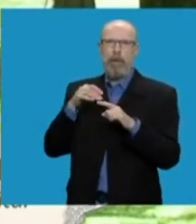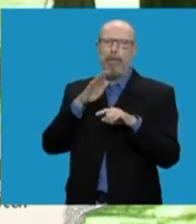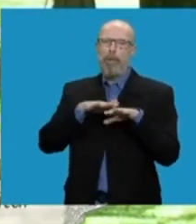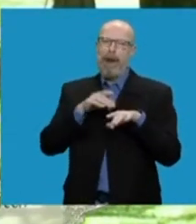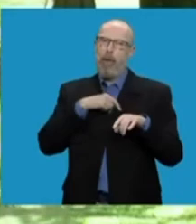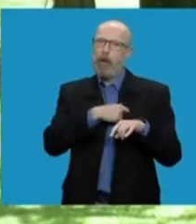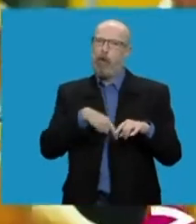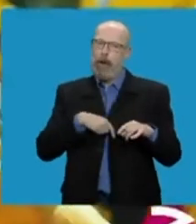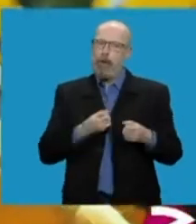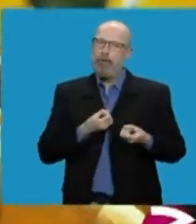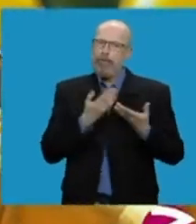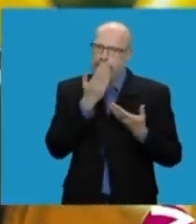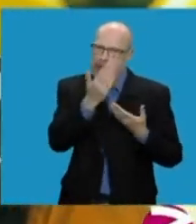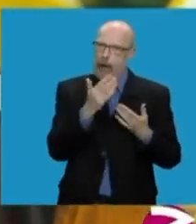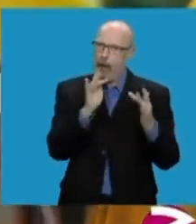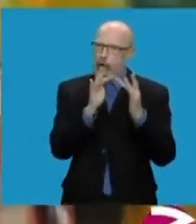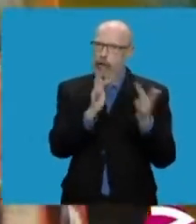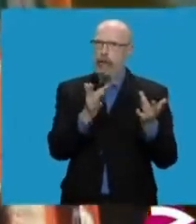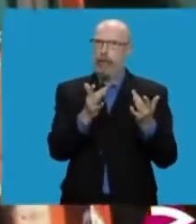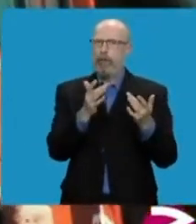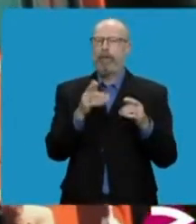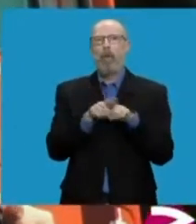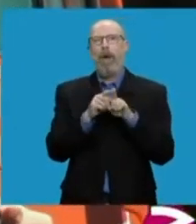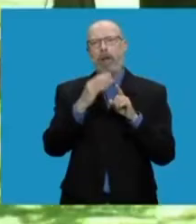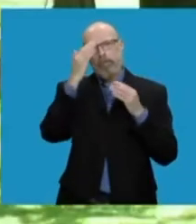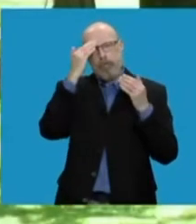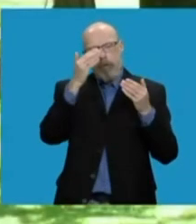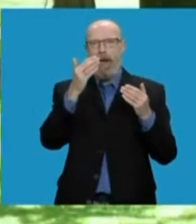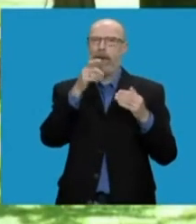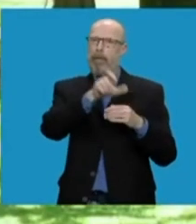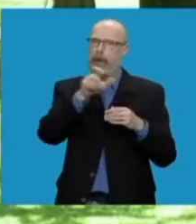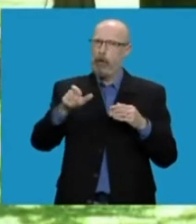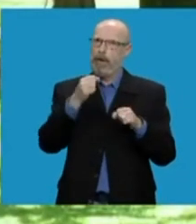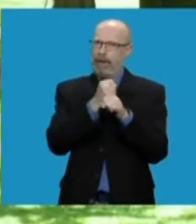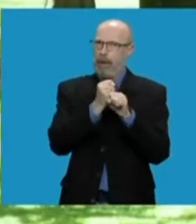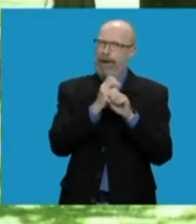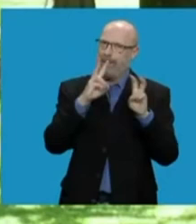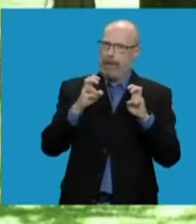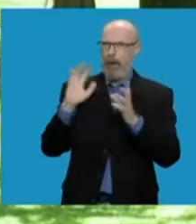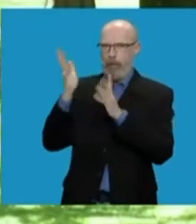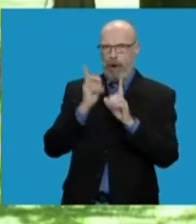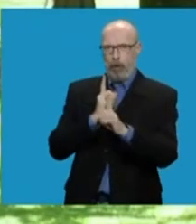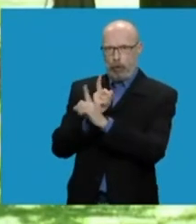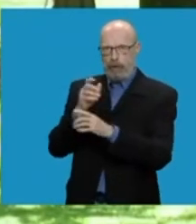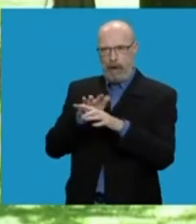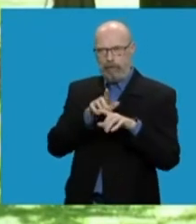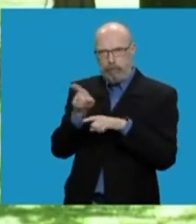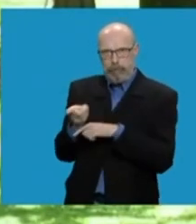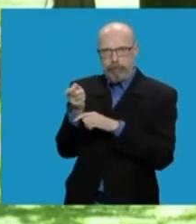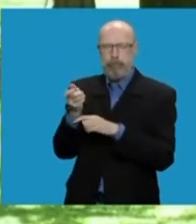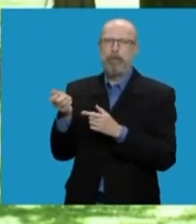hacer un pequeño homenaje a las personas que estaban detrás del fuego, ¿no? Al otro lado del fuego. Jorge, Daniela, bueno, pues todo el equipo, nos pusimos en